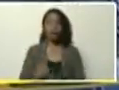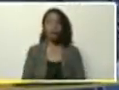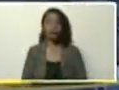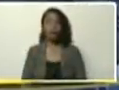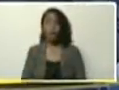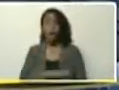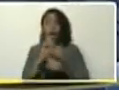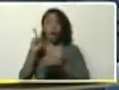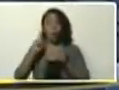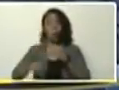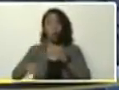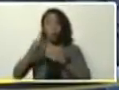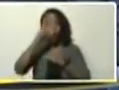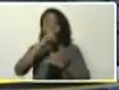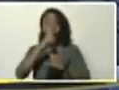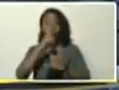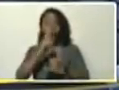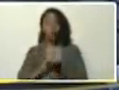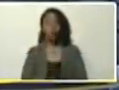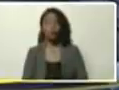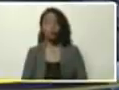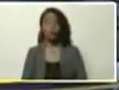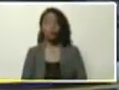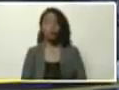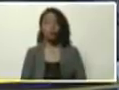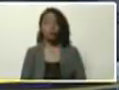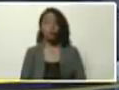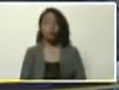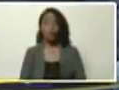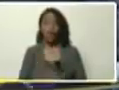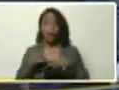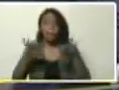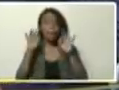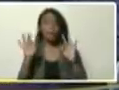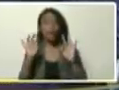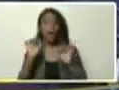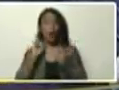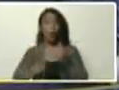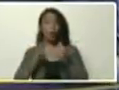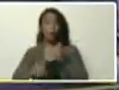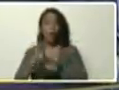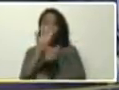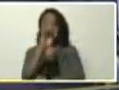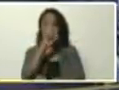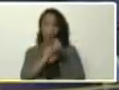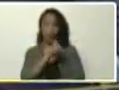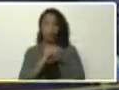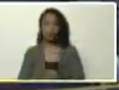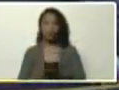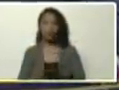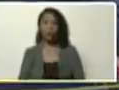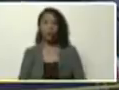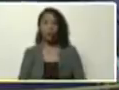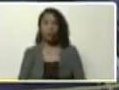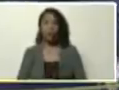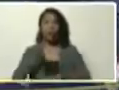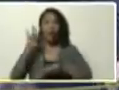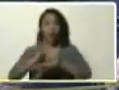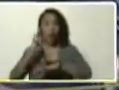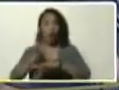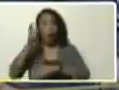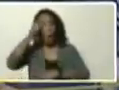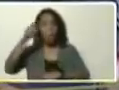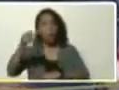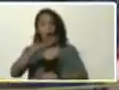Estos últimos años, y especialmente estos últimos 4 años, nos ha tocado como